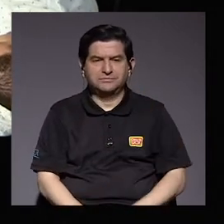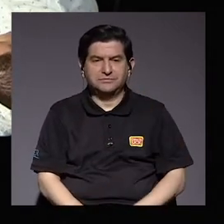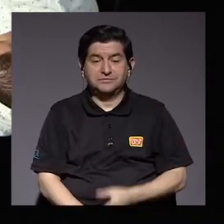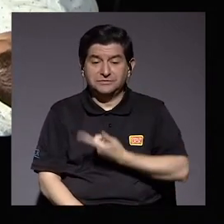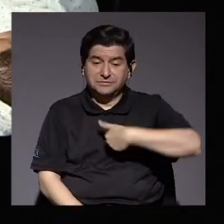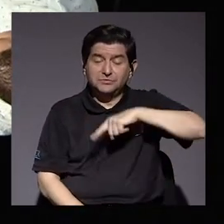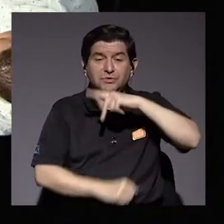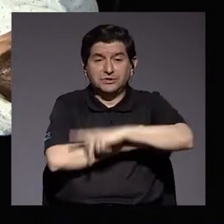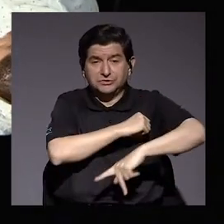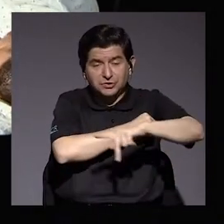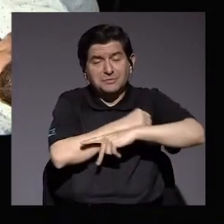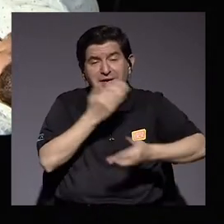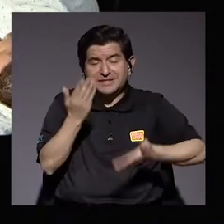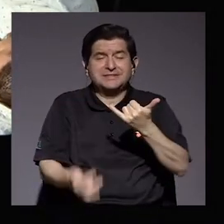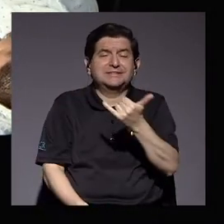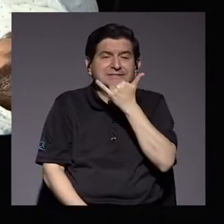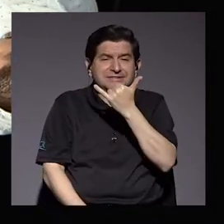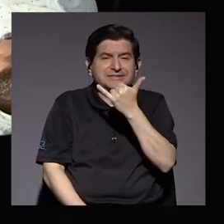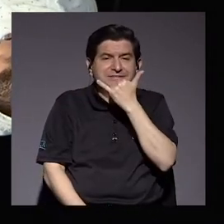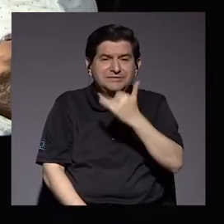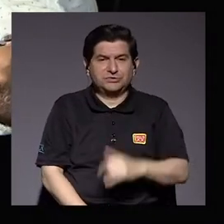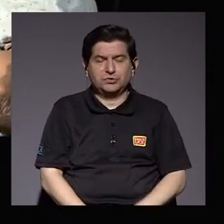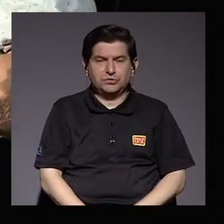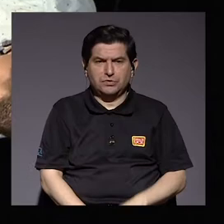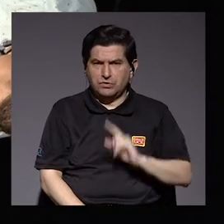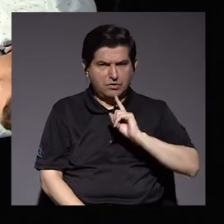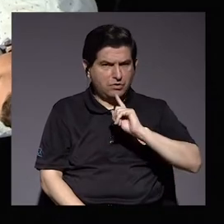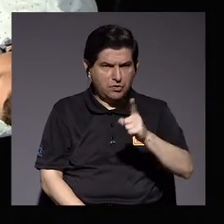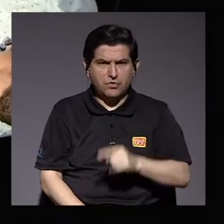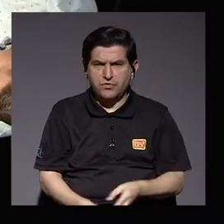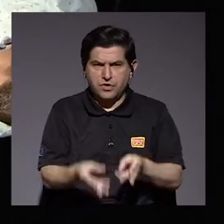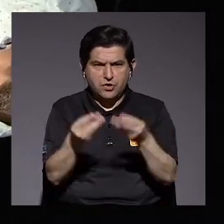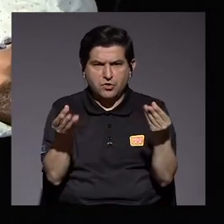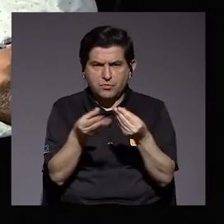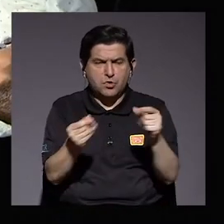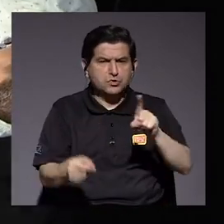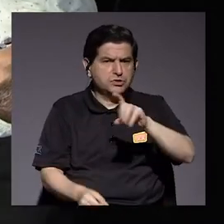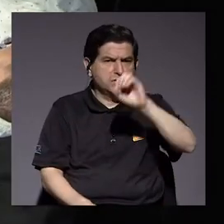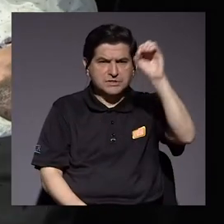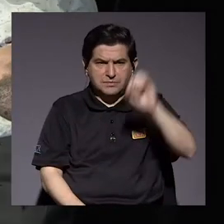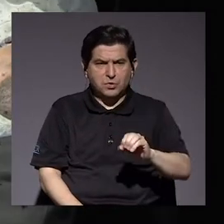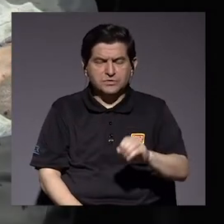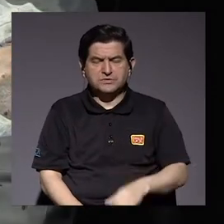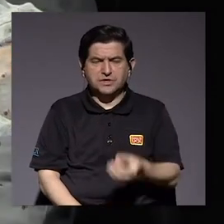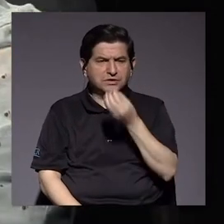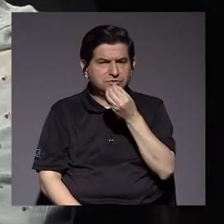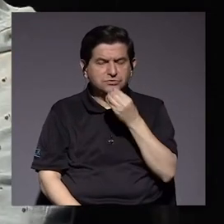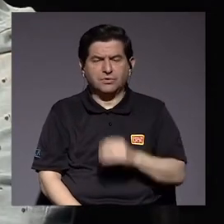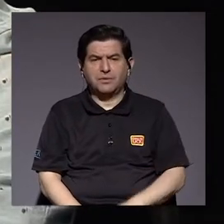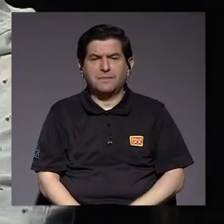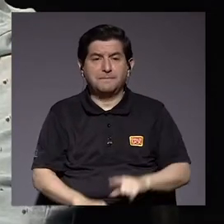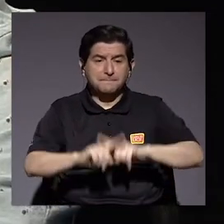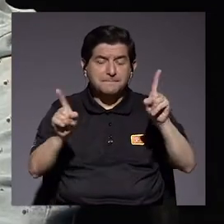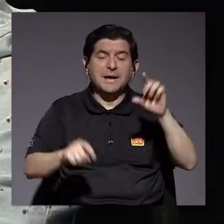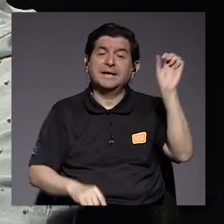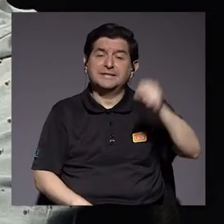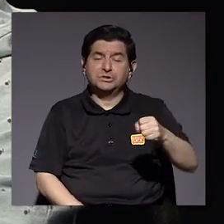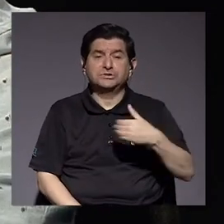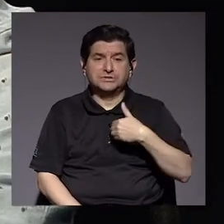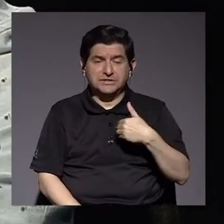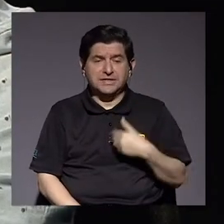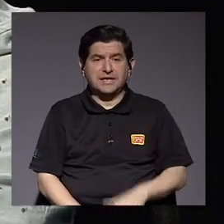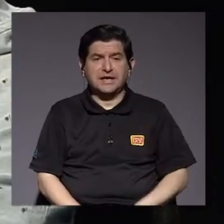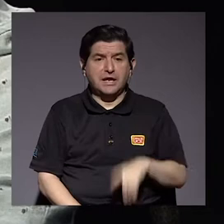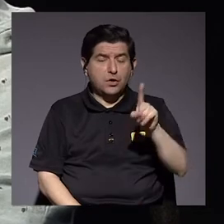vez nosotros como país hemos fallado un poco. No le estoy diciendo que debamos producir el 100% de lo que nos comemos, pero sí tener un